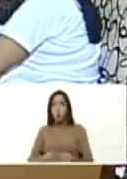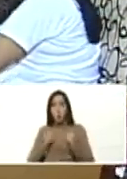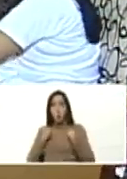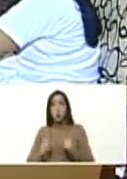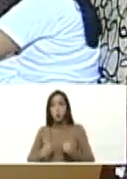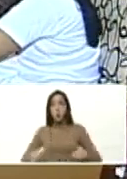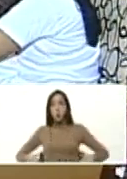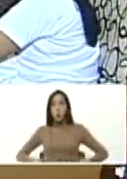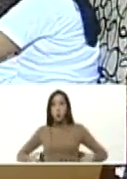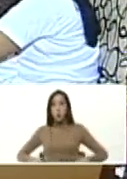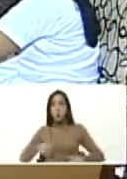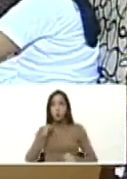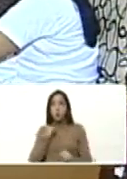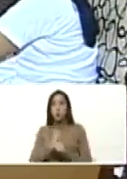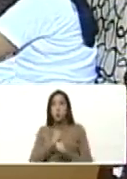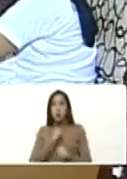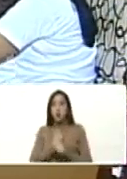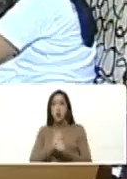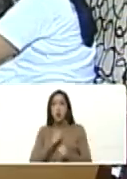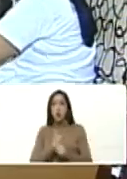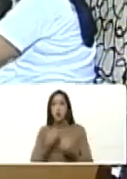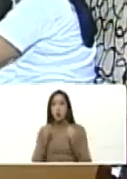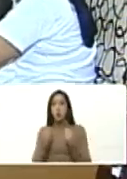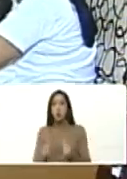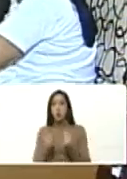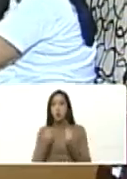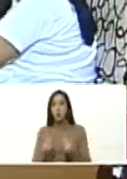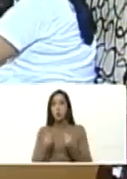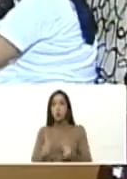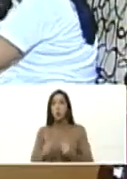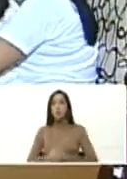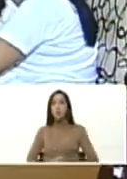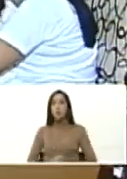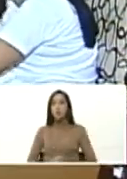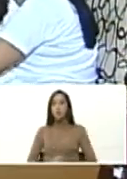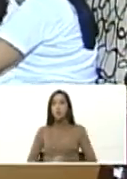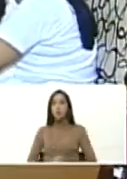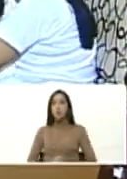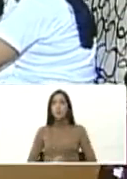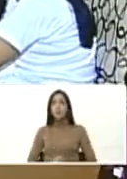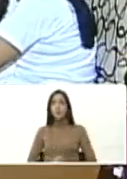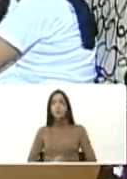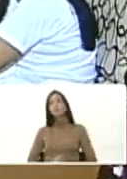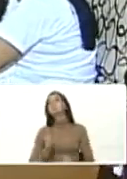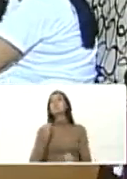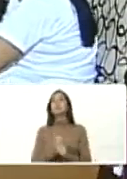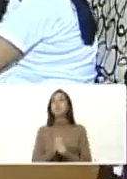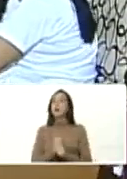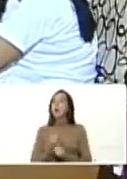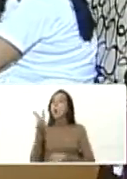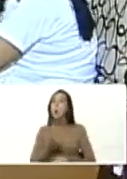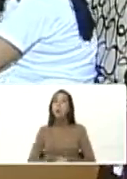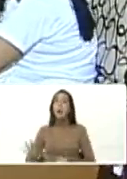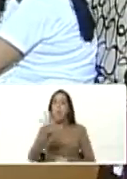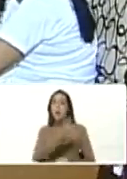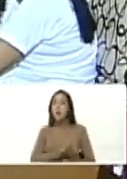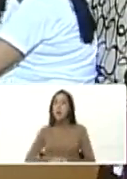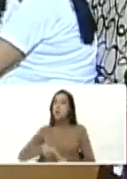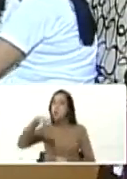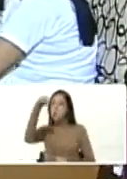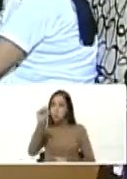yo, con mucho trabajo, mucho esfuerzo. Es un trabajo hecho en todo el país, de norte